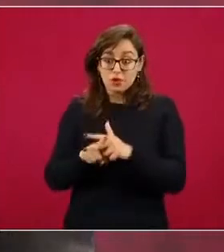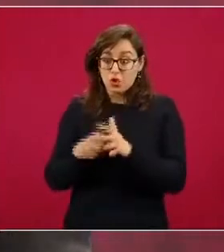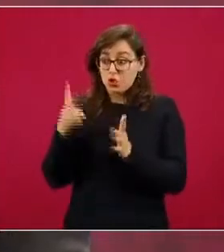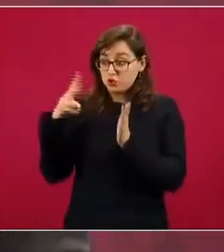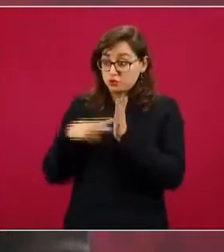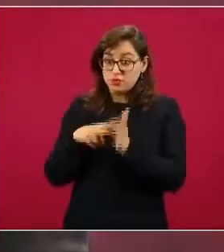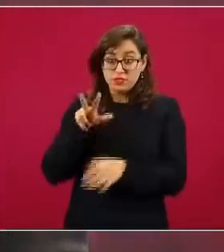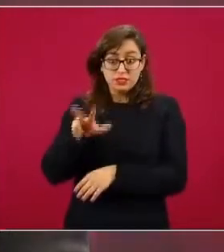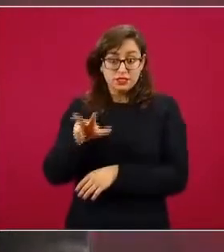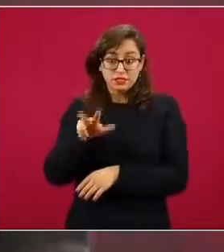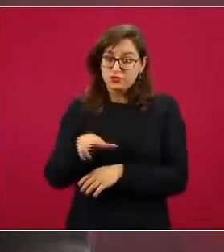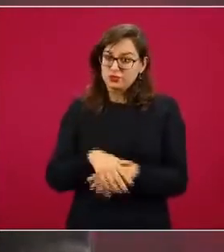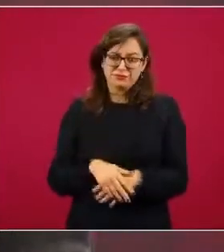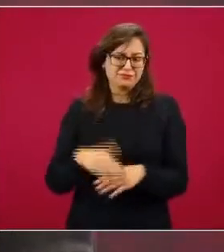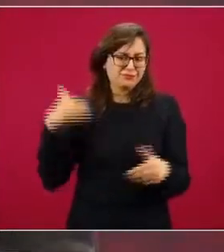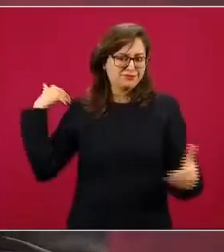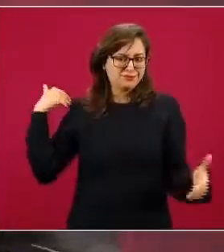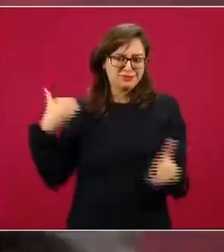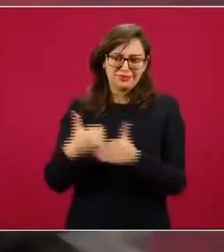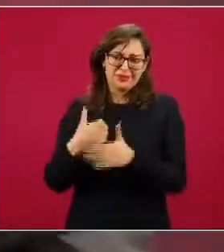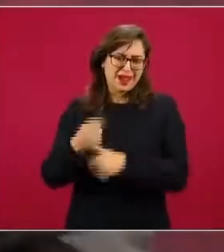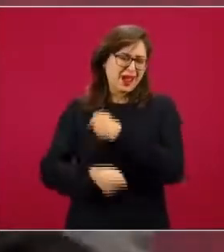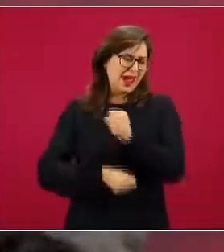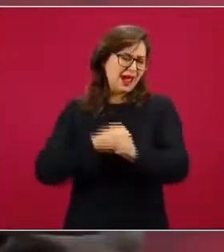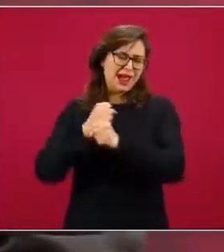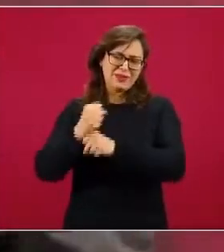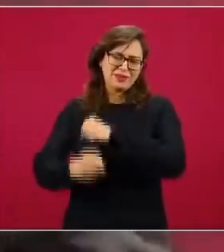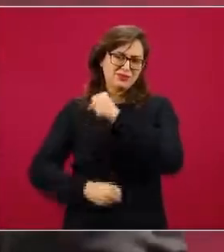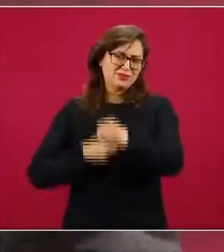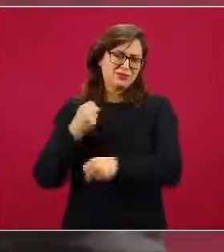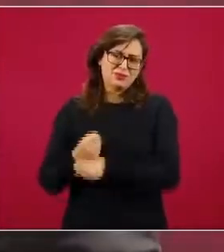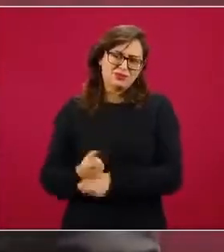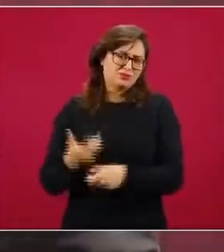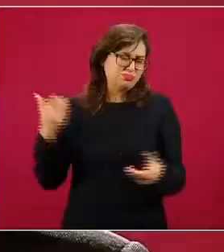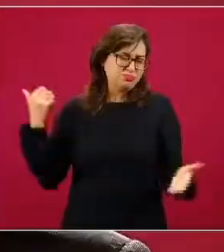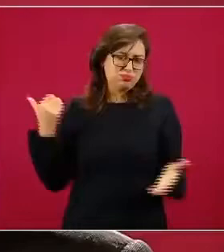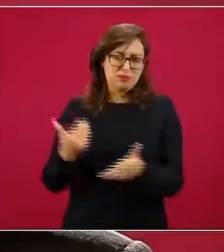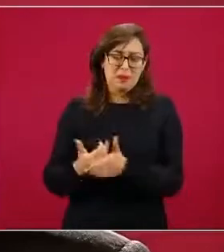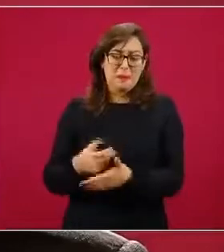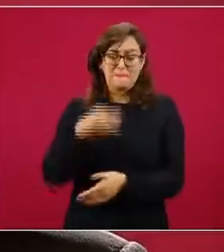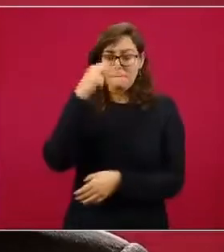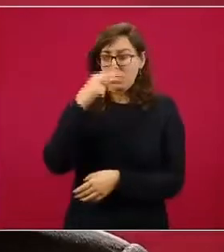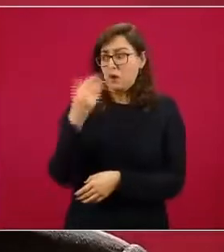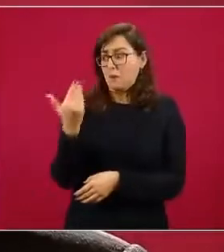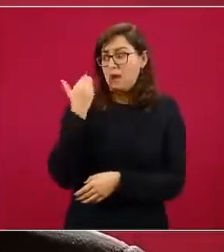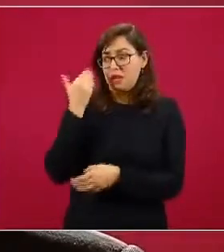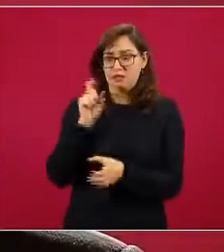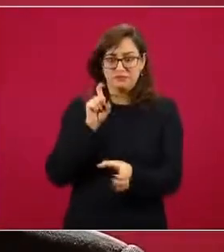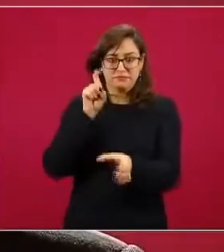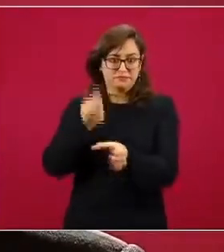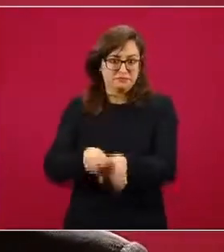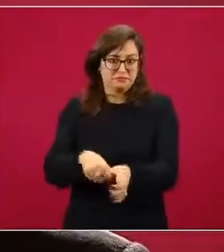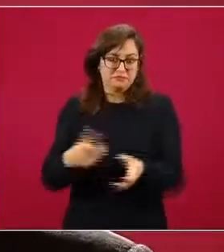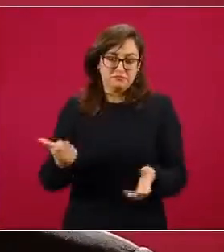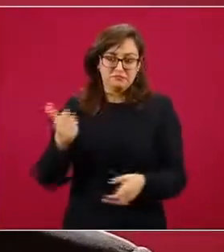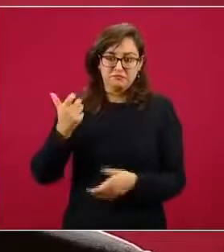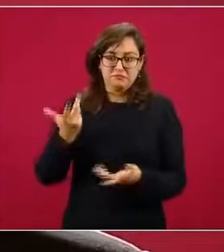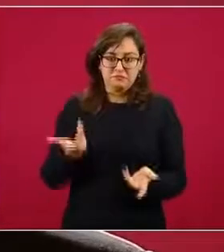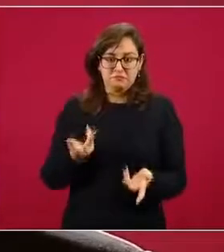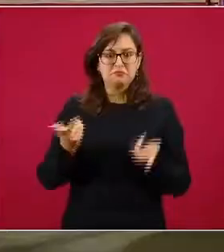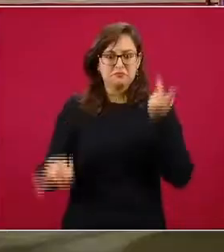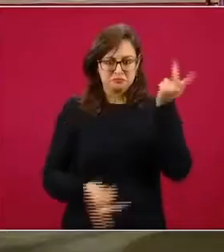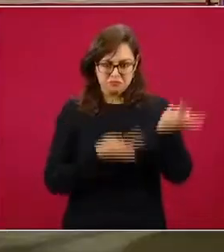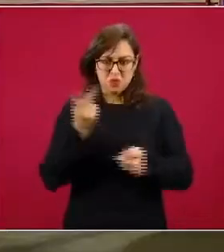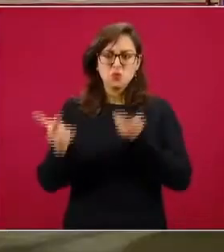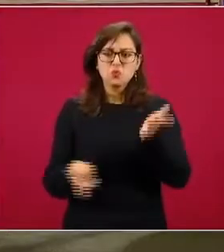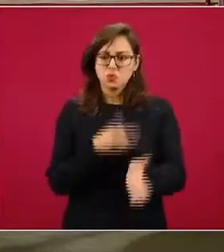es de los países que más recientemente se adhirió. Hay países que están ahí desde los años 90, como Canadá, por ejemplo. Pero pregúntenlo, por